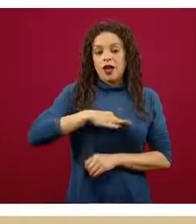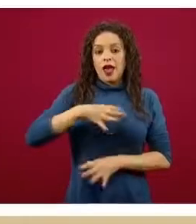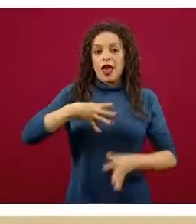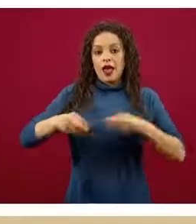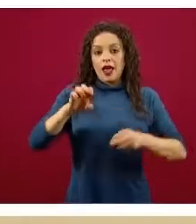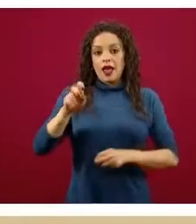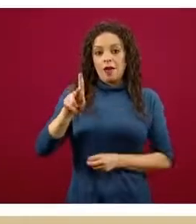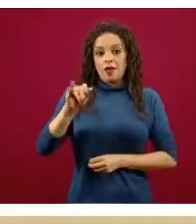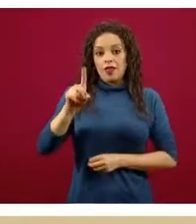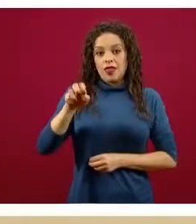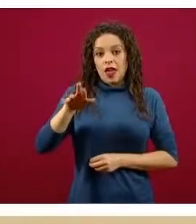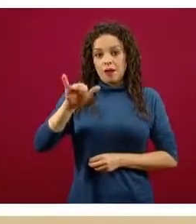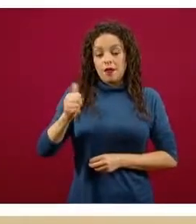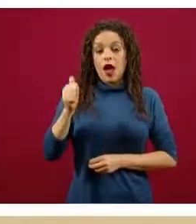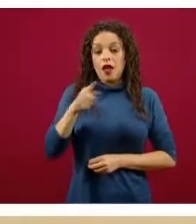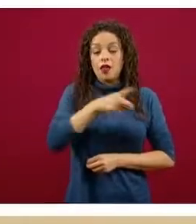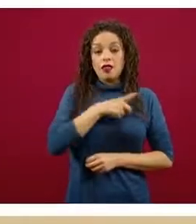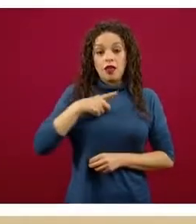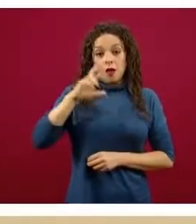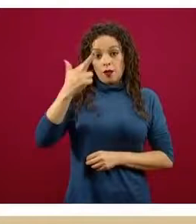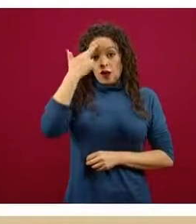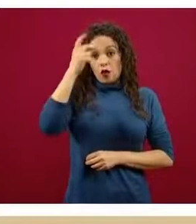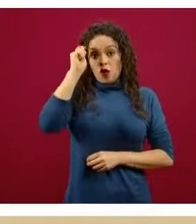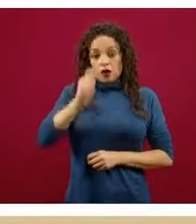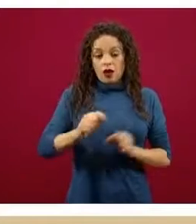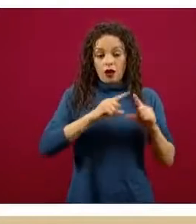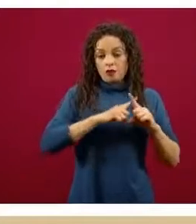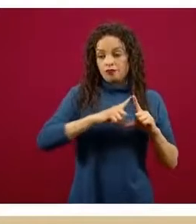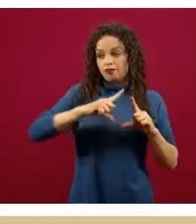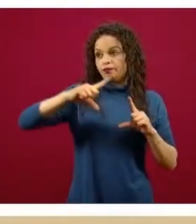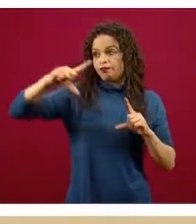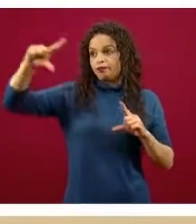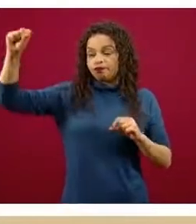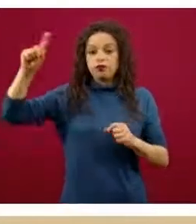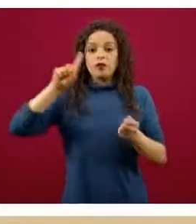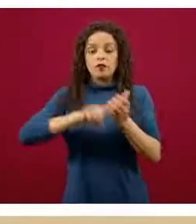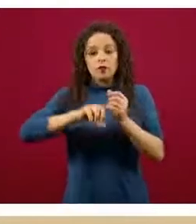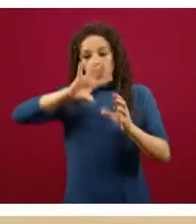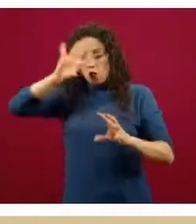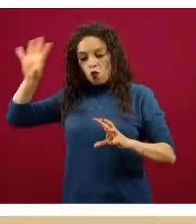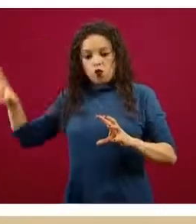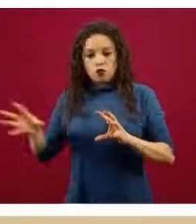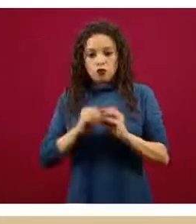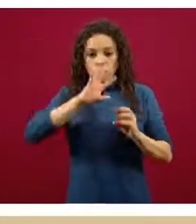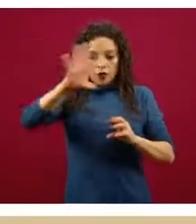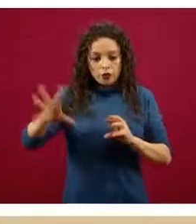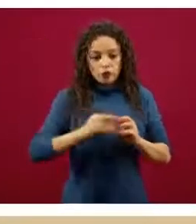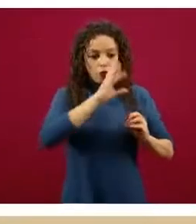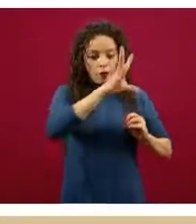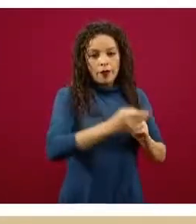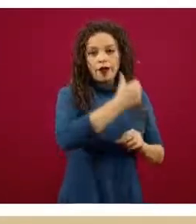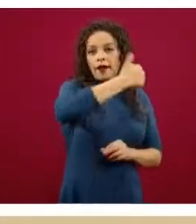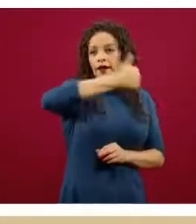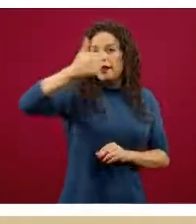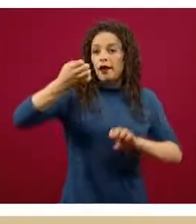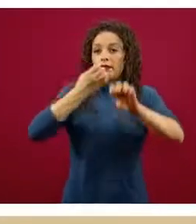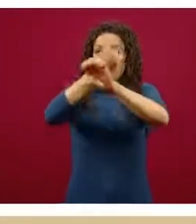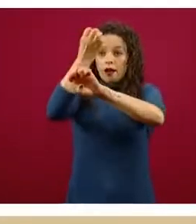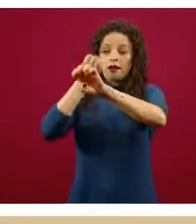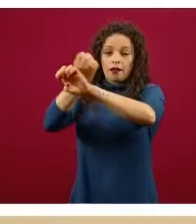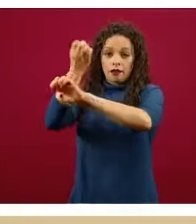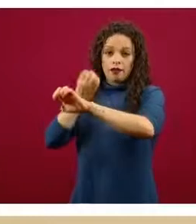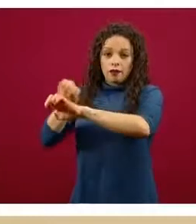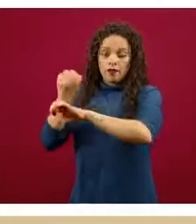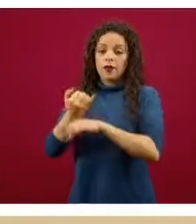hemos presentado cómo la curva epidémica nacional es la suma de todas las curvas estatales, y a su